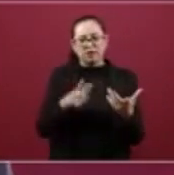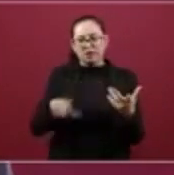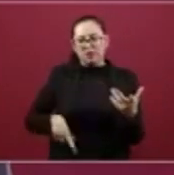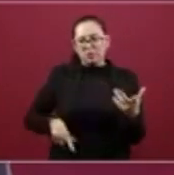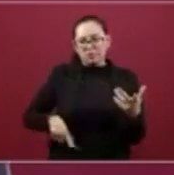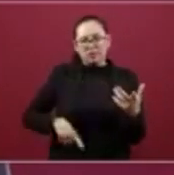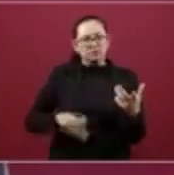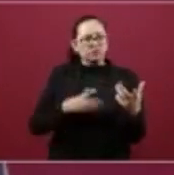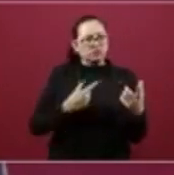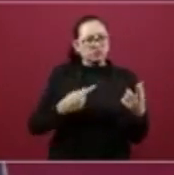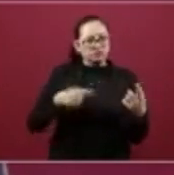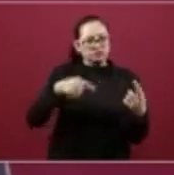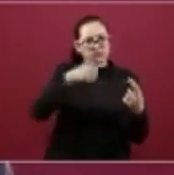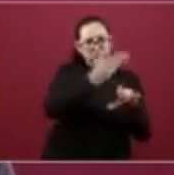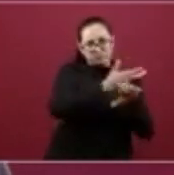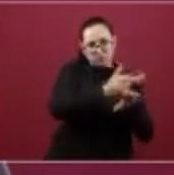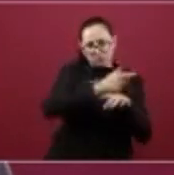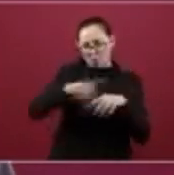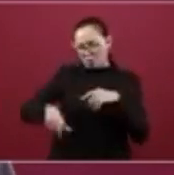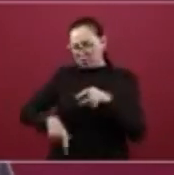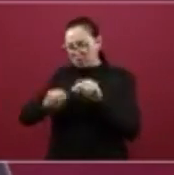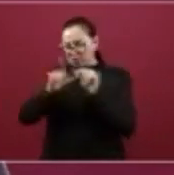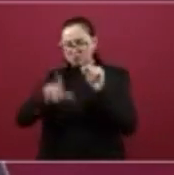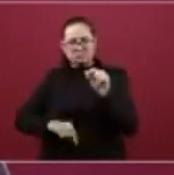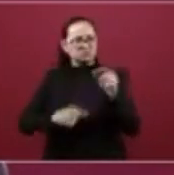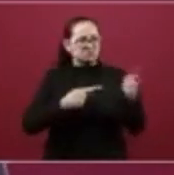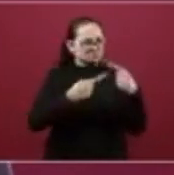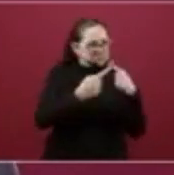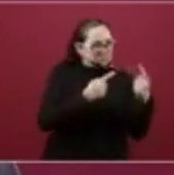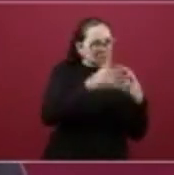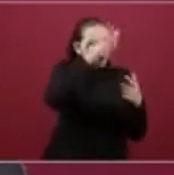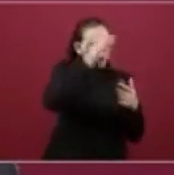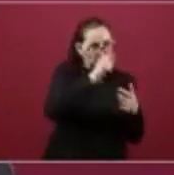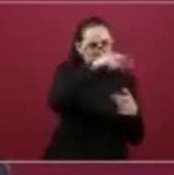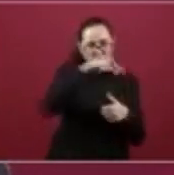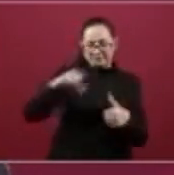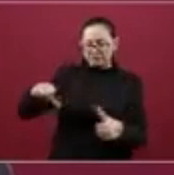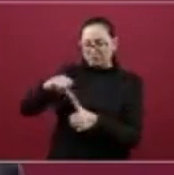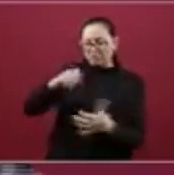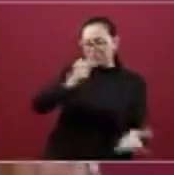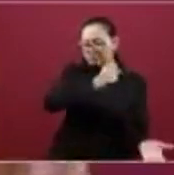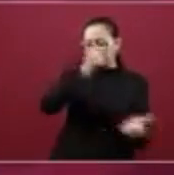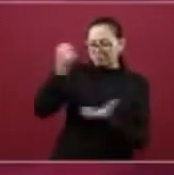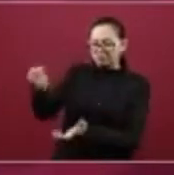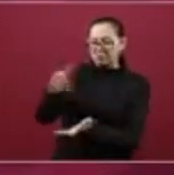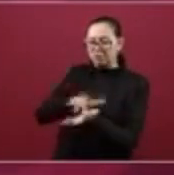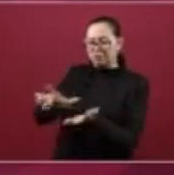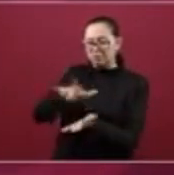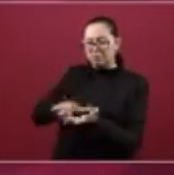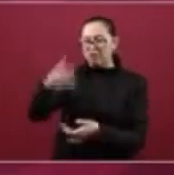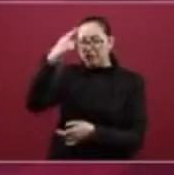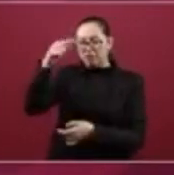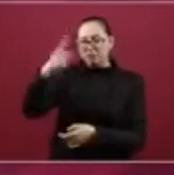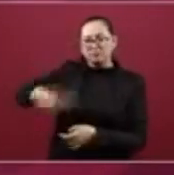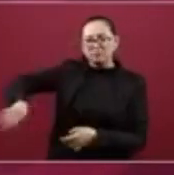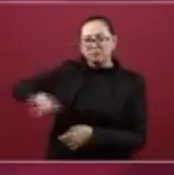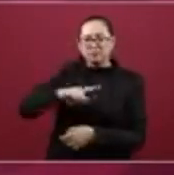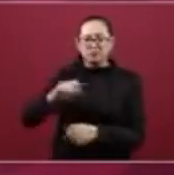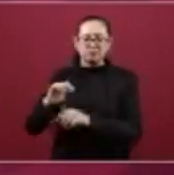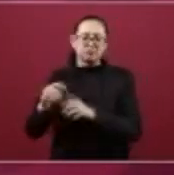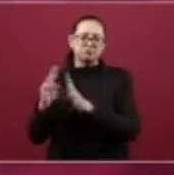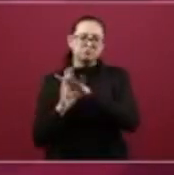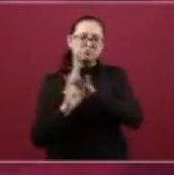de inversión en Centroamérica y en nuestro país para reducir el